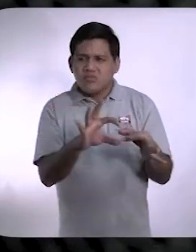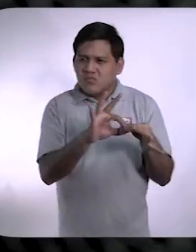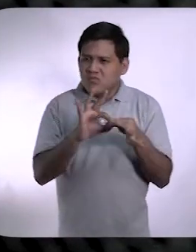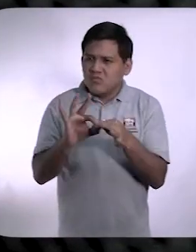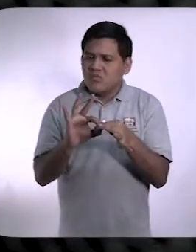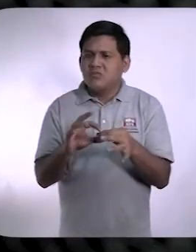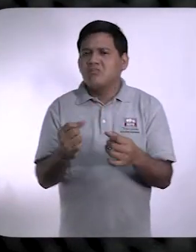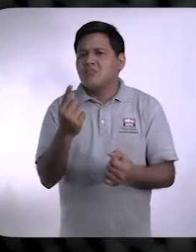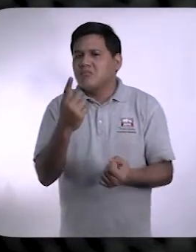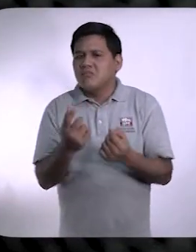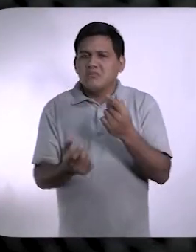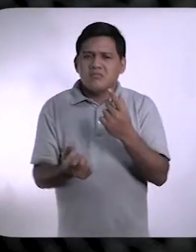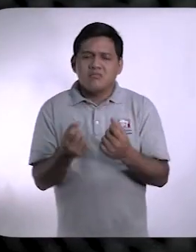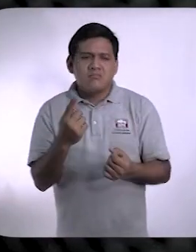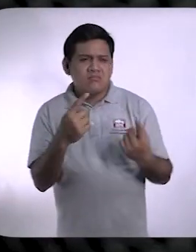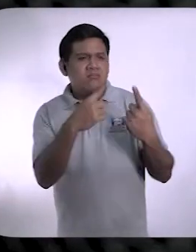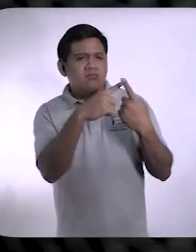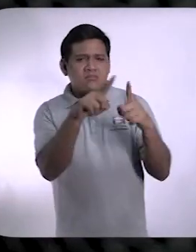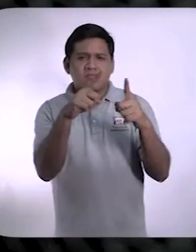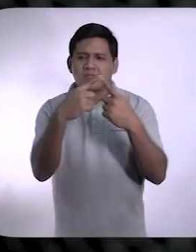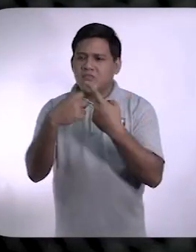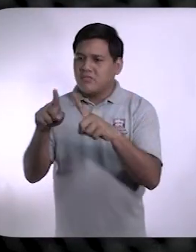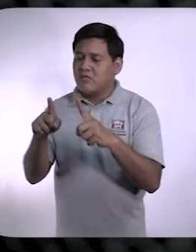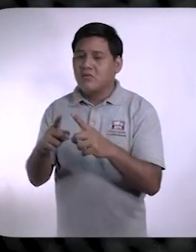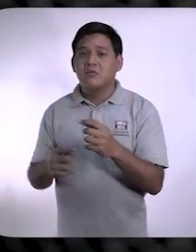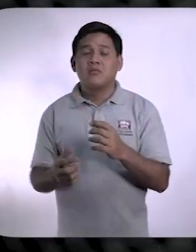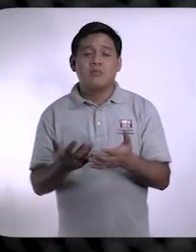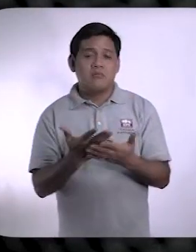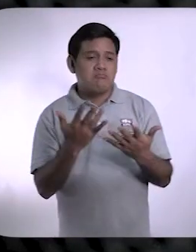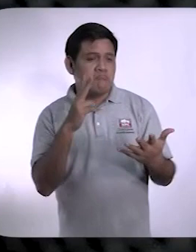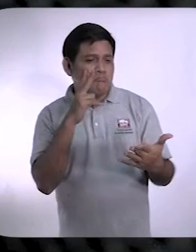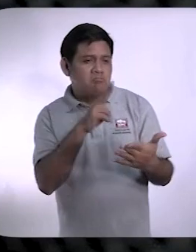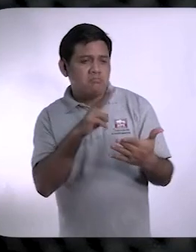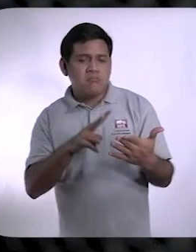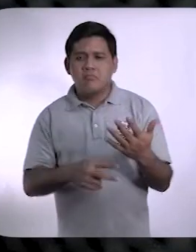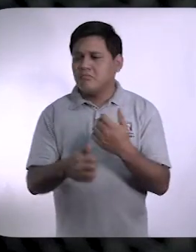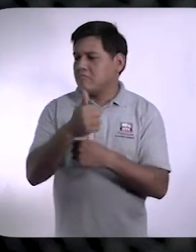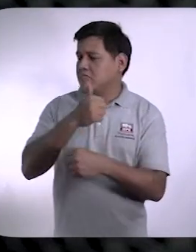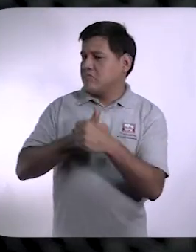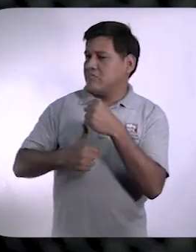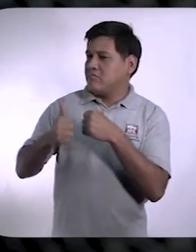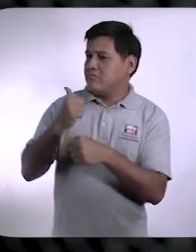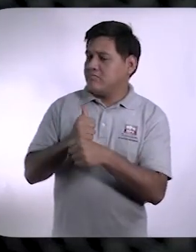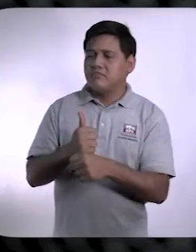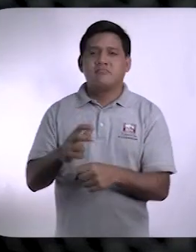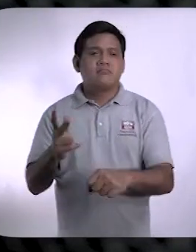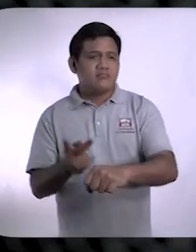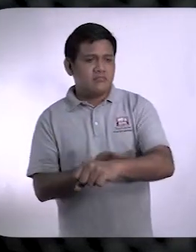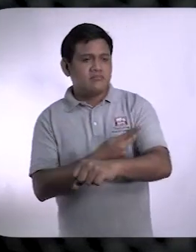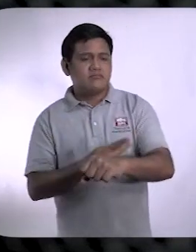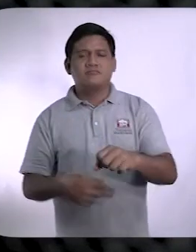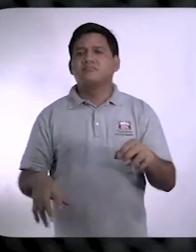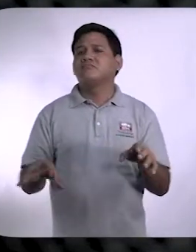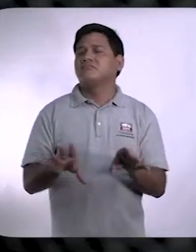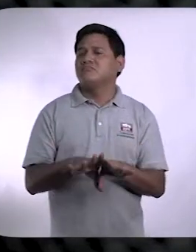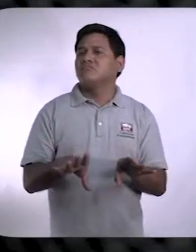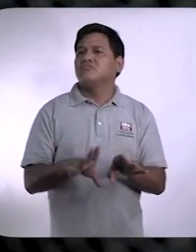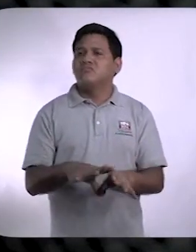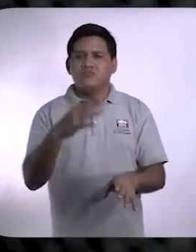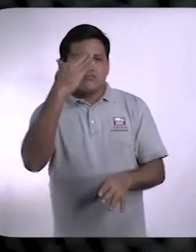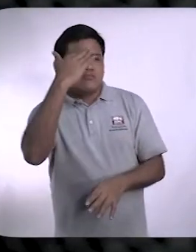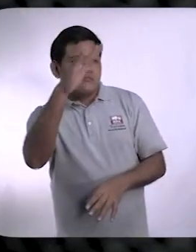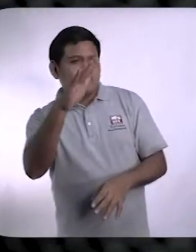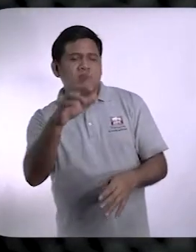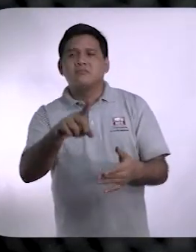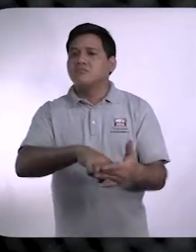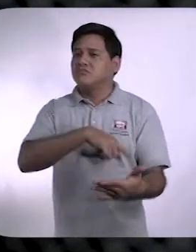algunas diferencias en cuanto a años pasados. Entonces sí tenemos que saber cómo vamos a emitir nuestro voto para